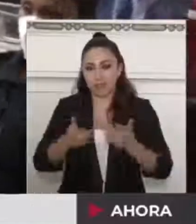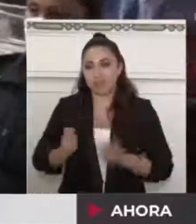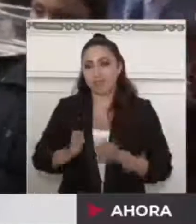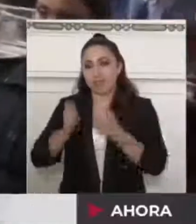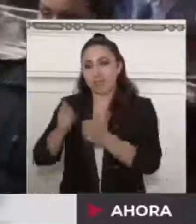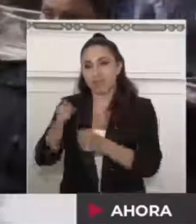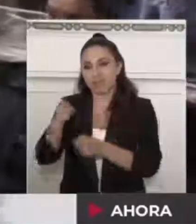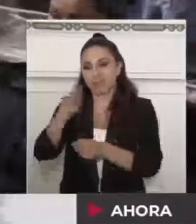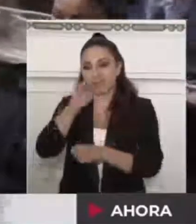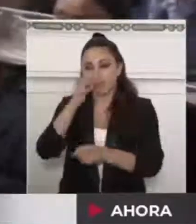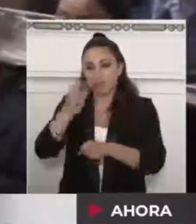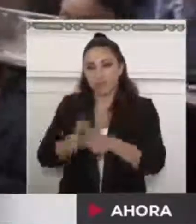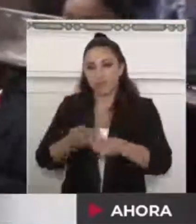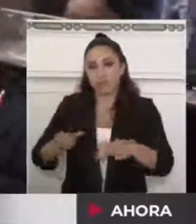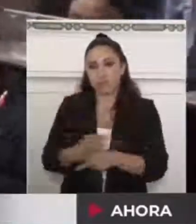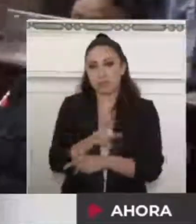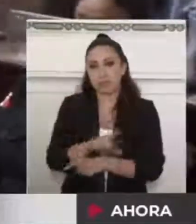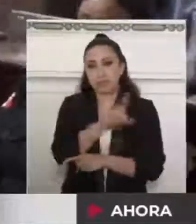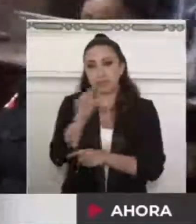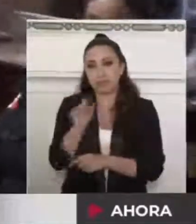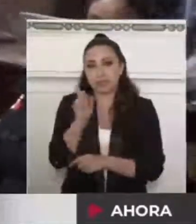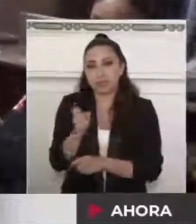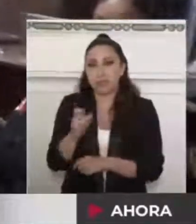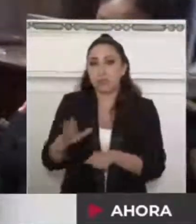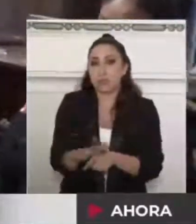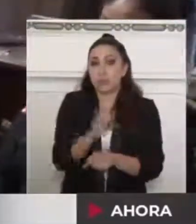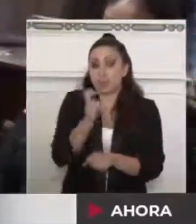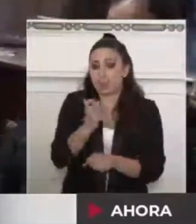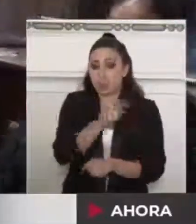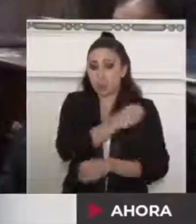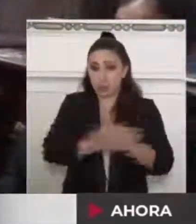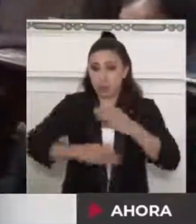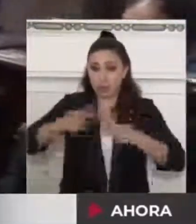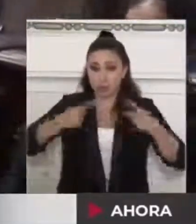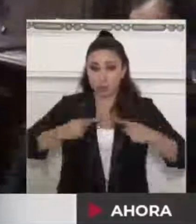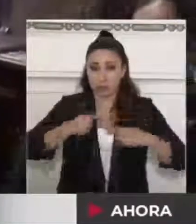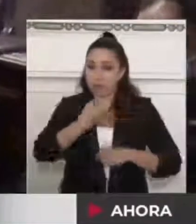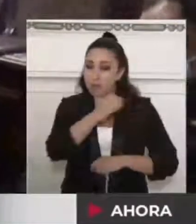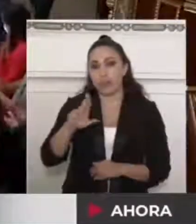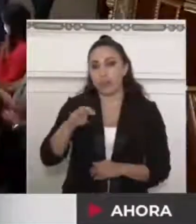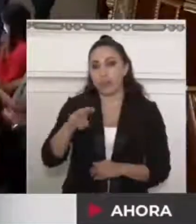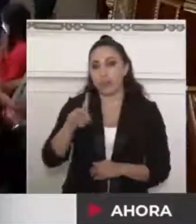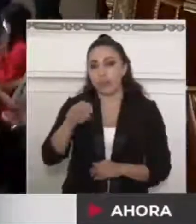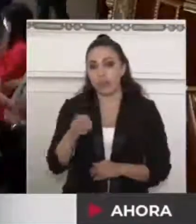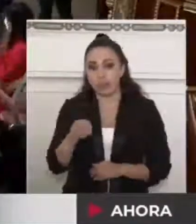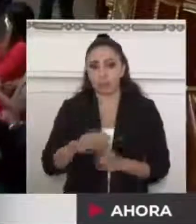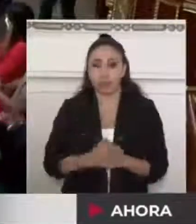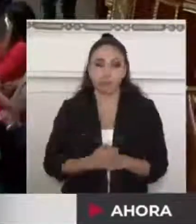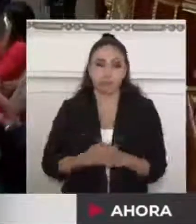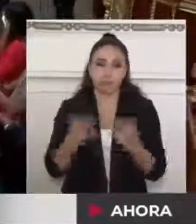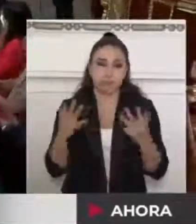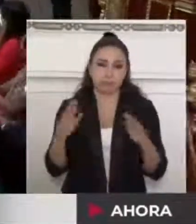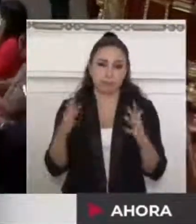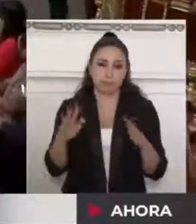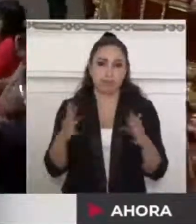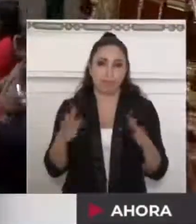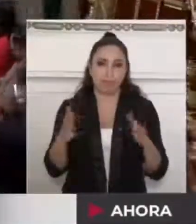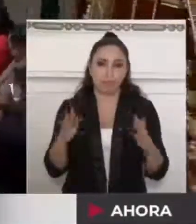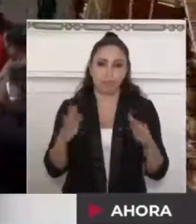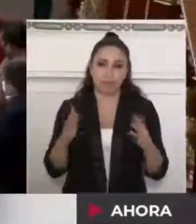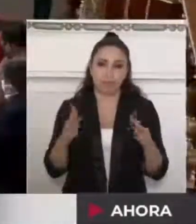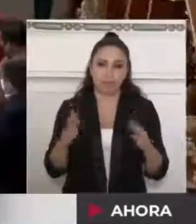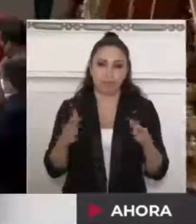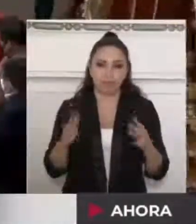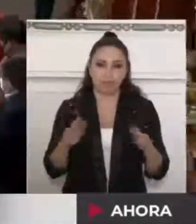El Congreso de la Ciudad de México entregó en sesión solemne la medalla al Mérito de Protección Civil al doctor José Armando Aguilar